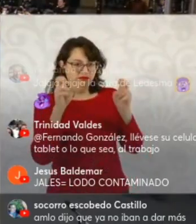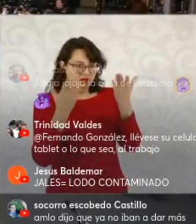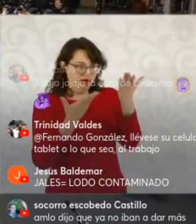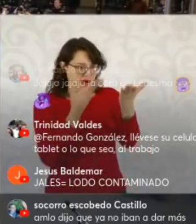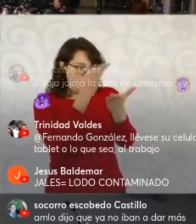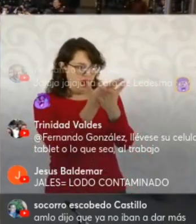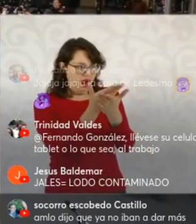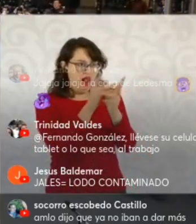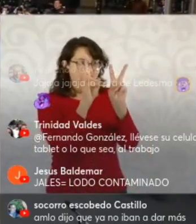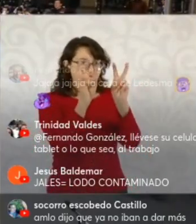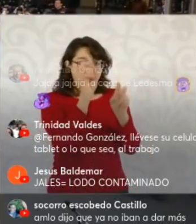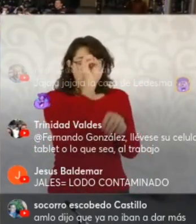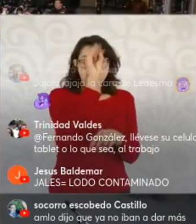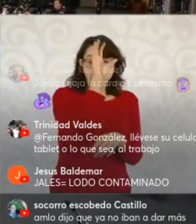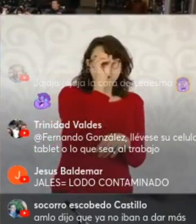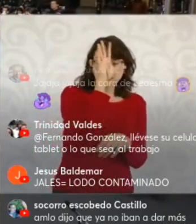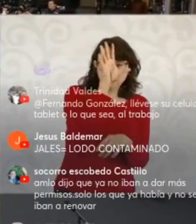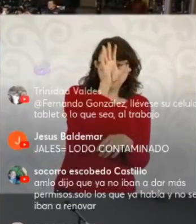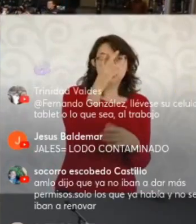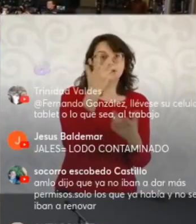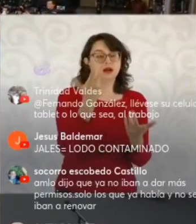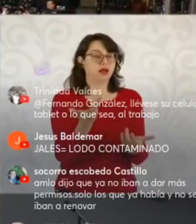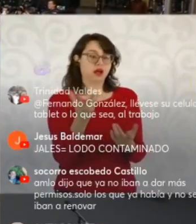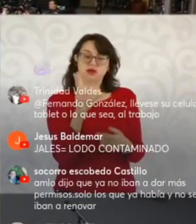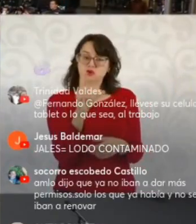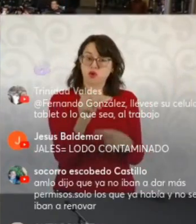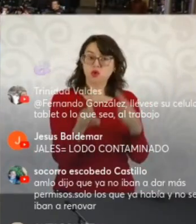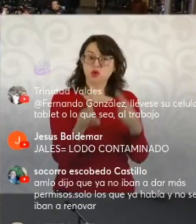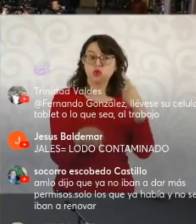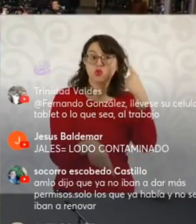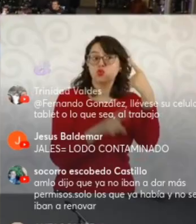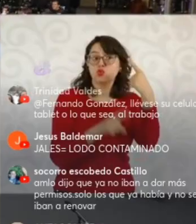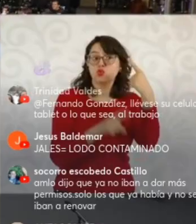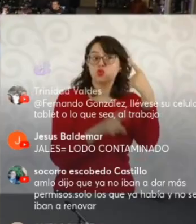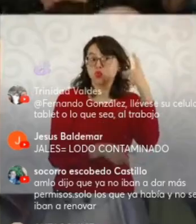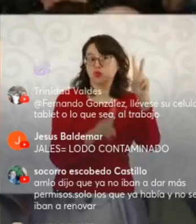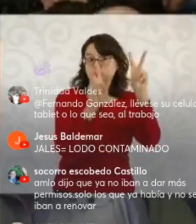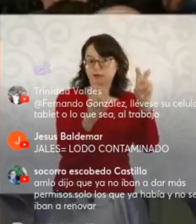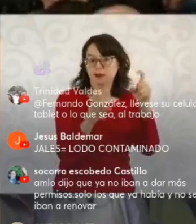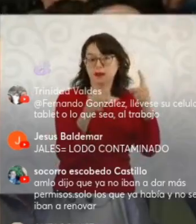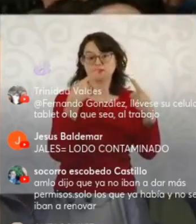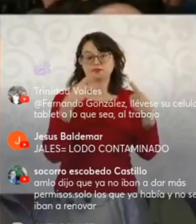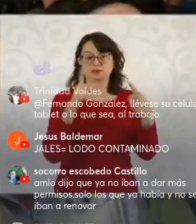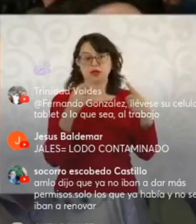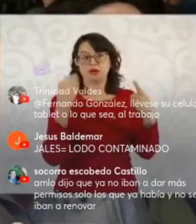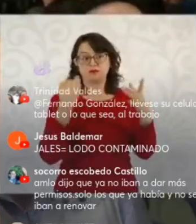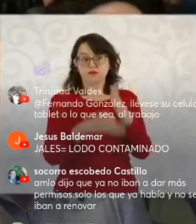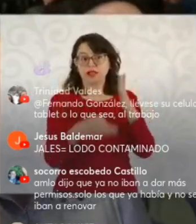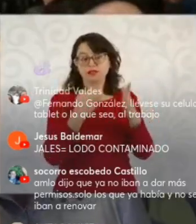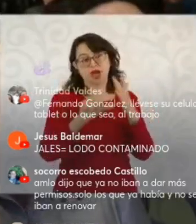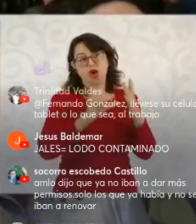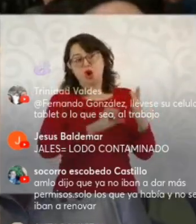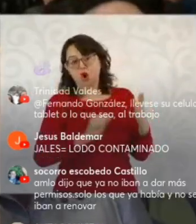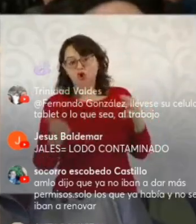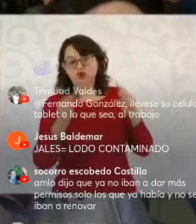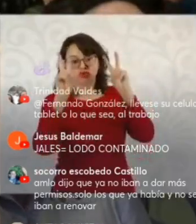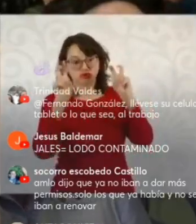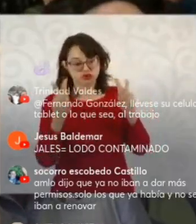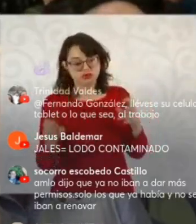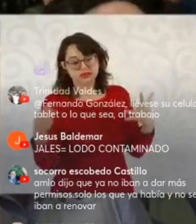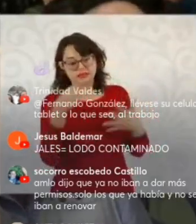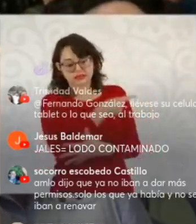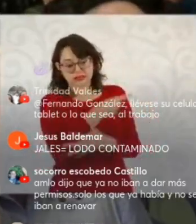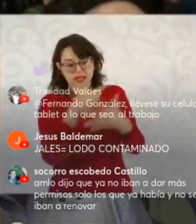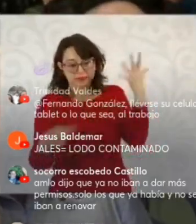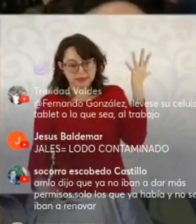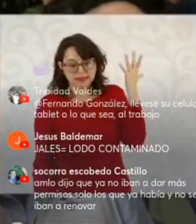abierto, y ese era uno de los temas, pero no solo es ese tema. Mire, la Secretaría